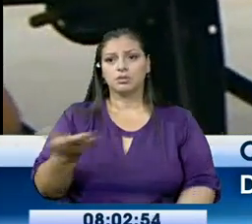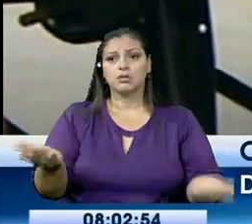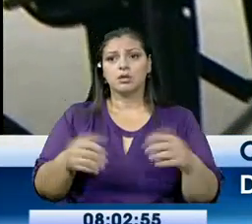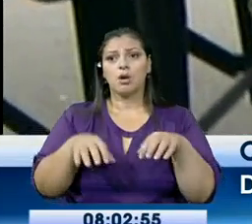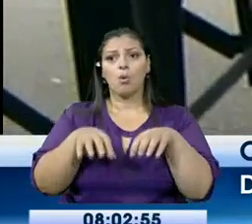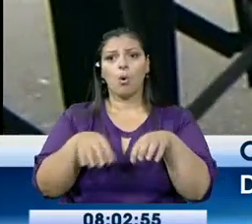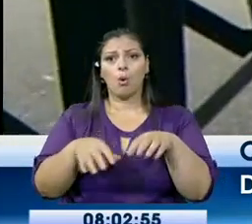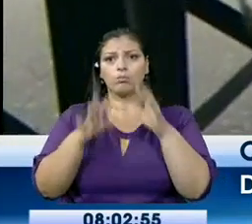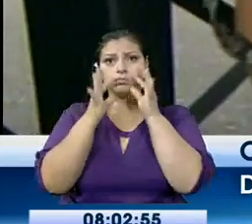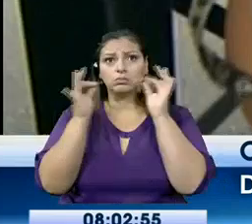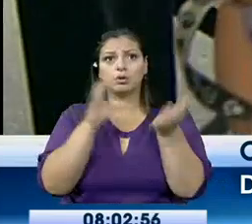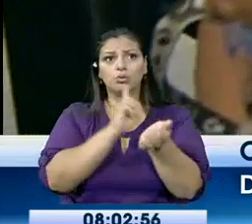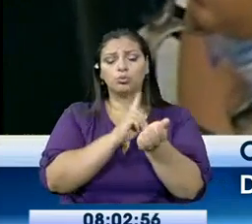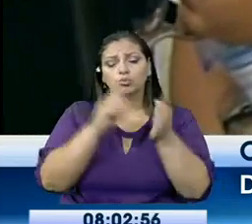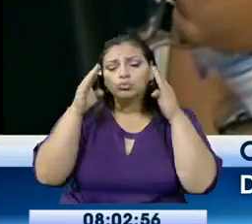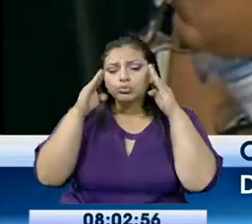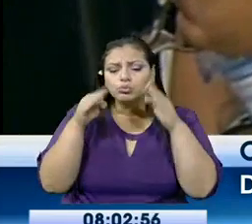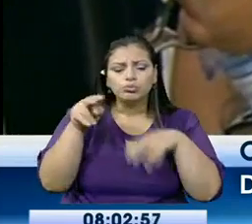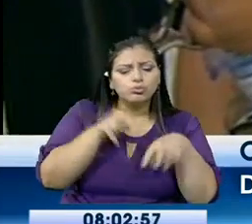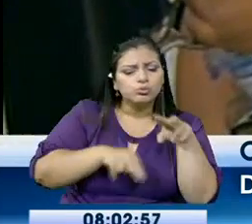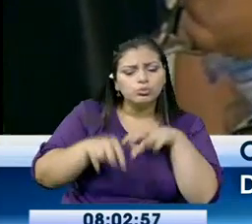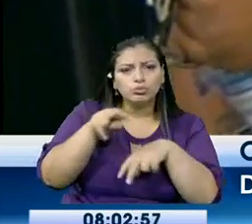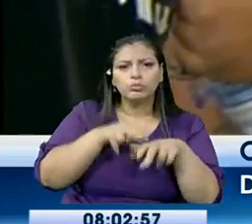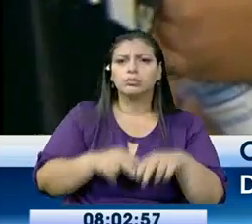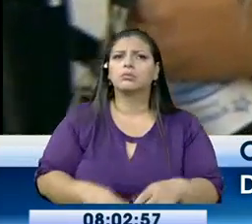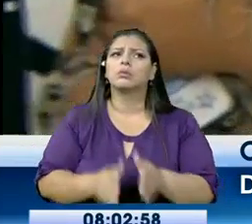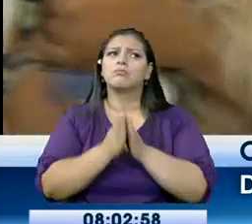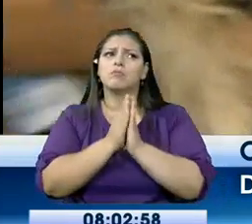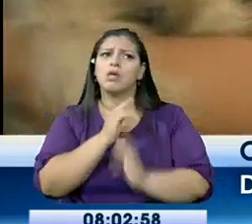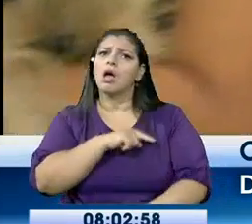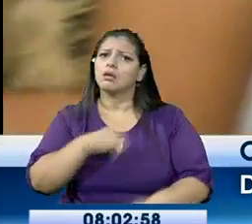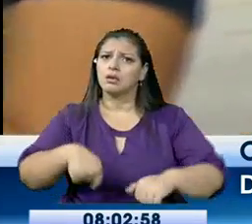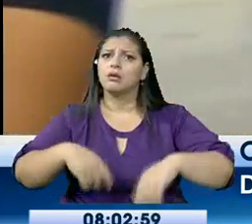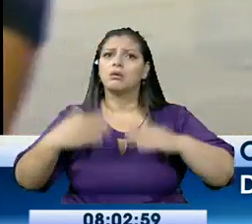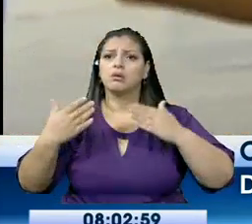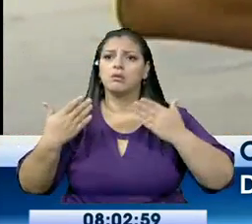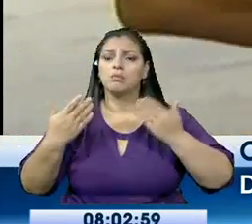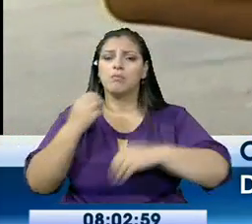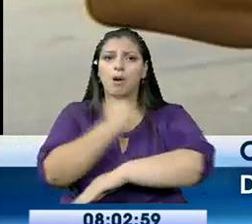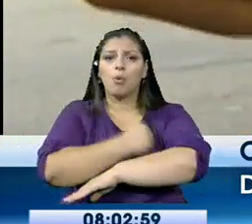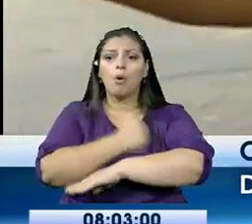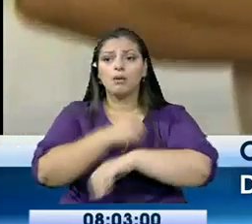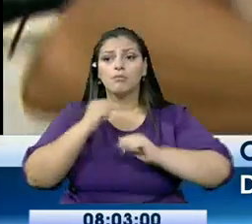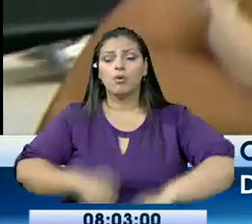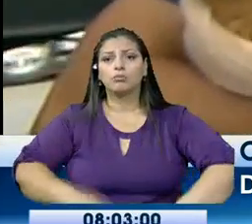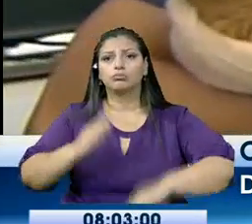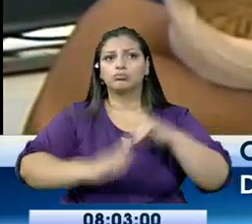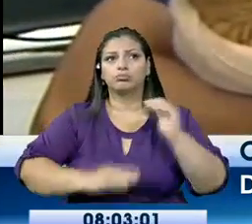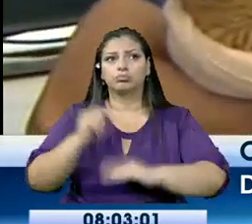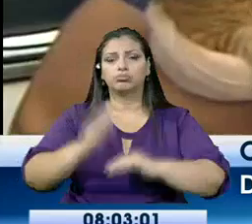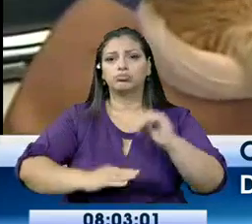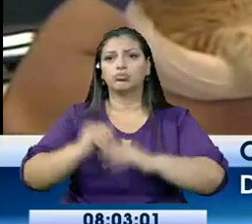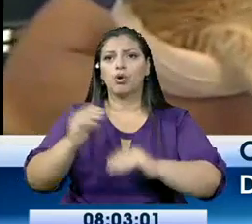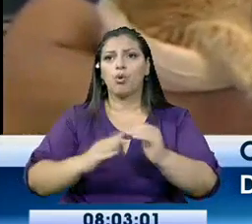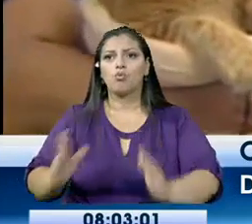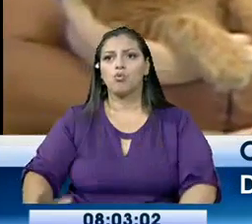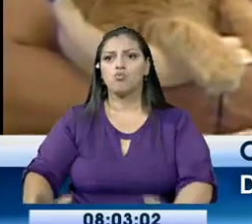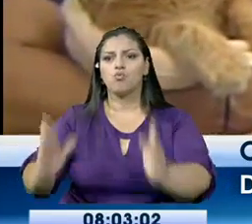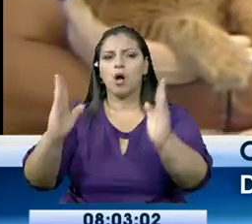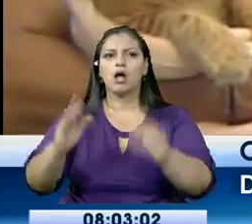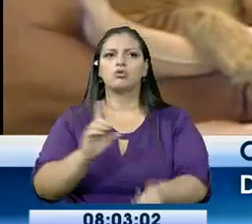promulgar para que aquí en Pascuales se cree un centro para los animalitos, que también ellos como no hablan, pero incluso